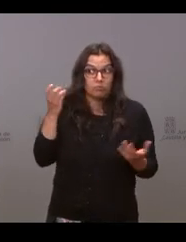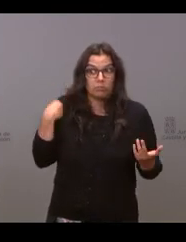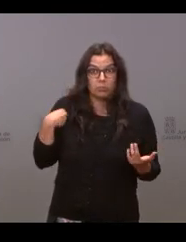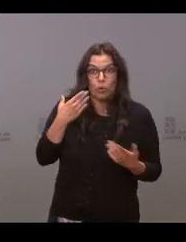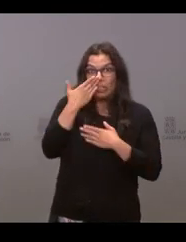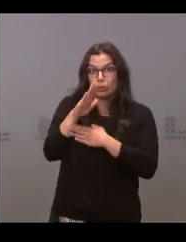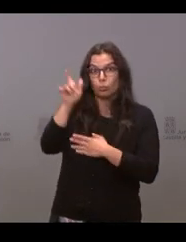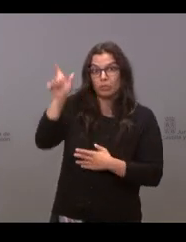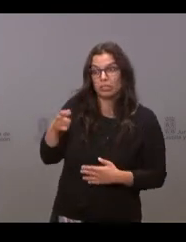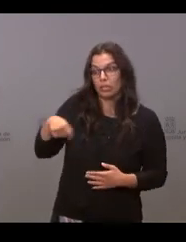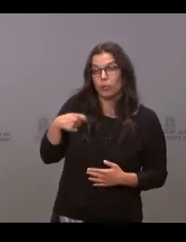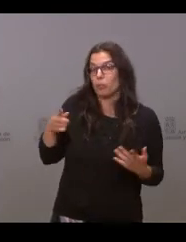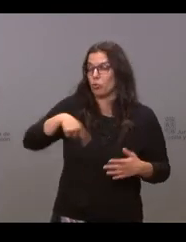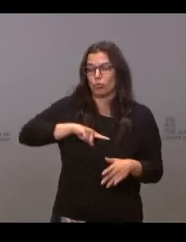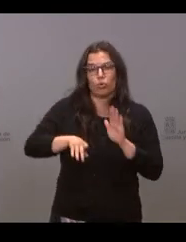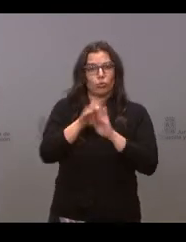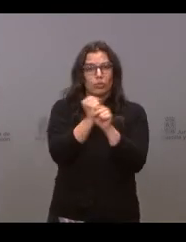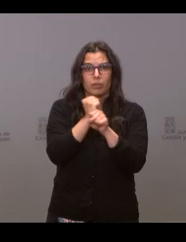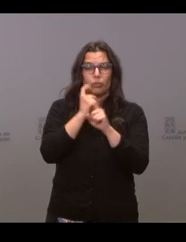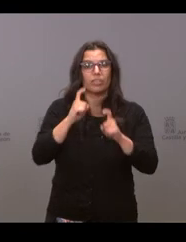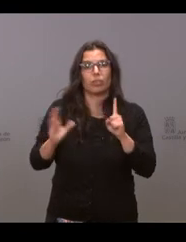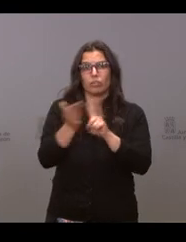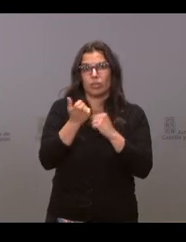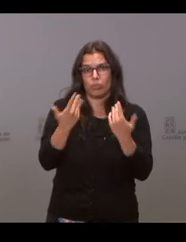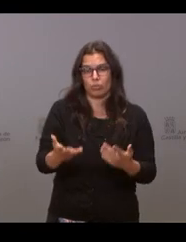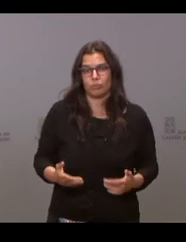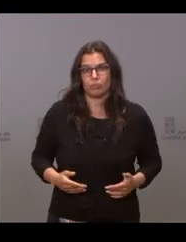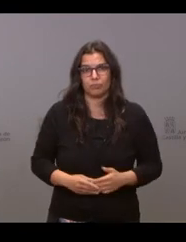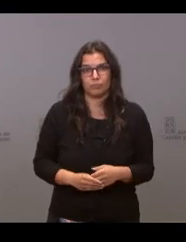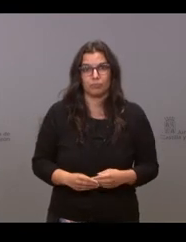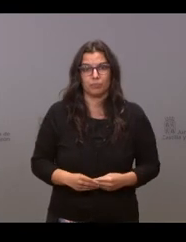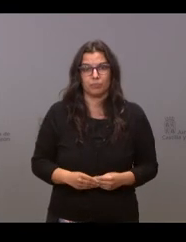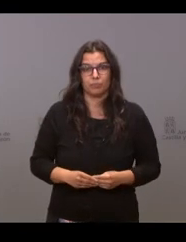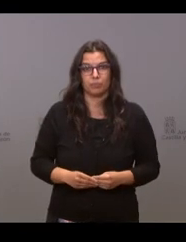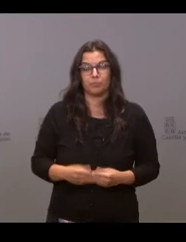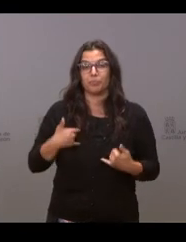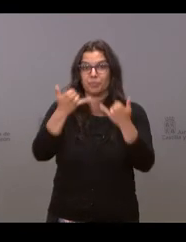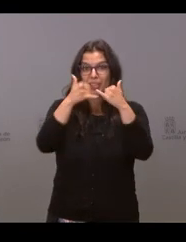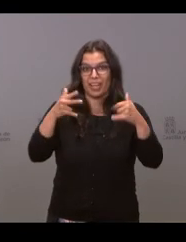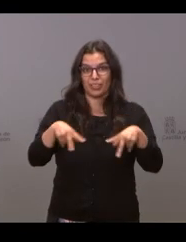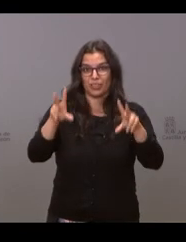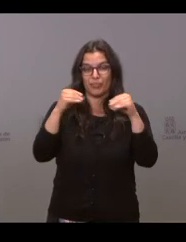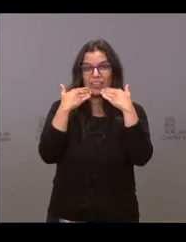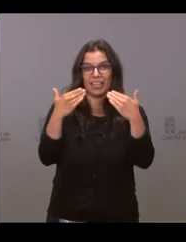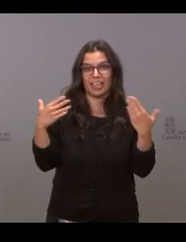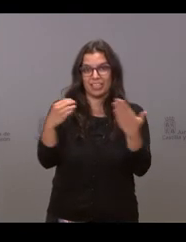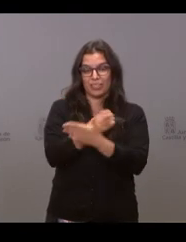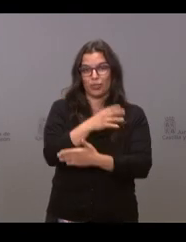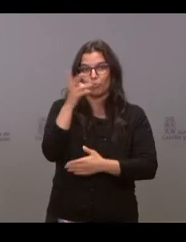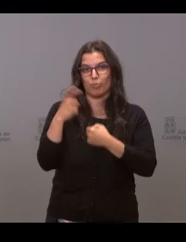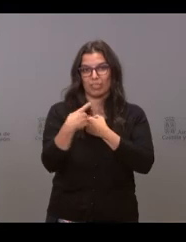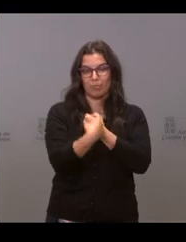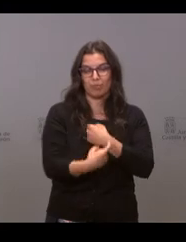gobierno pero seguiremos trabajando para conseguirlo cuanto antes el acto ha concluido ya muchas gracias a todos por su